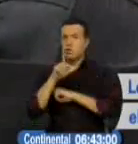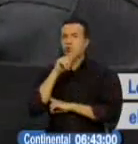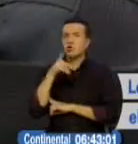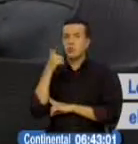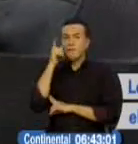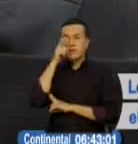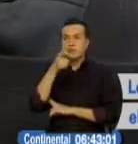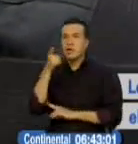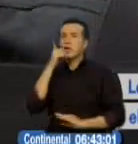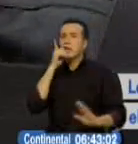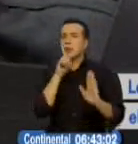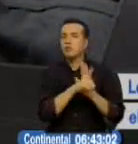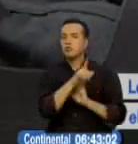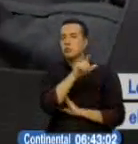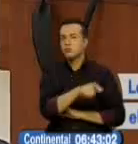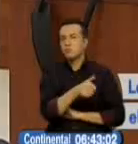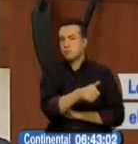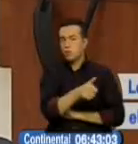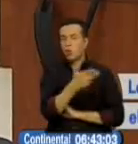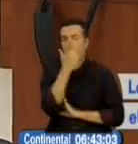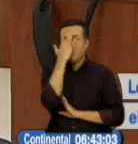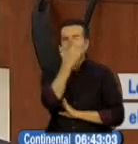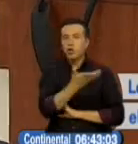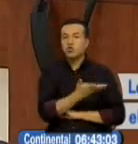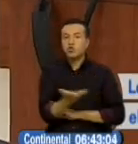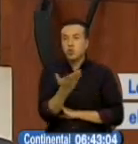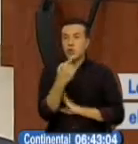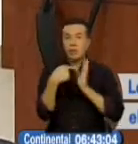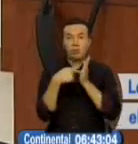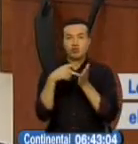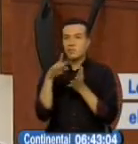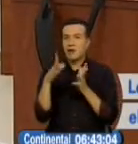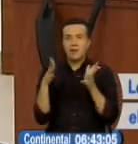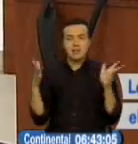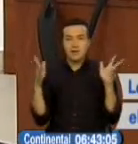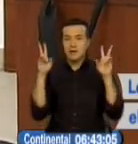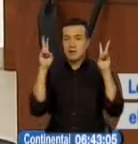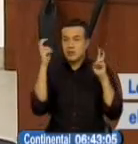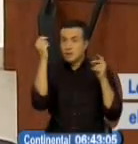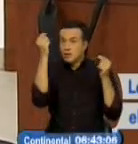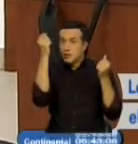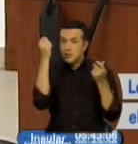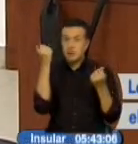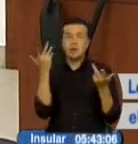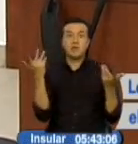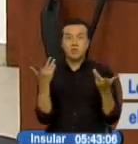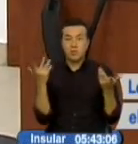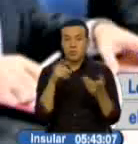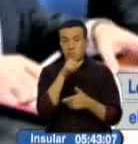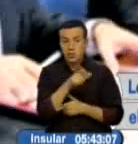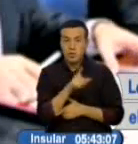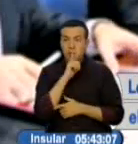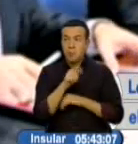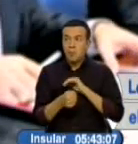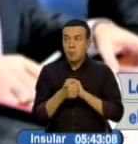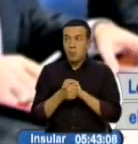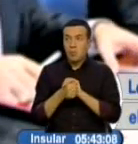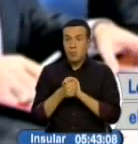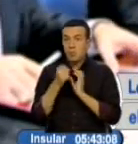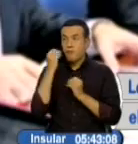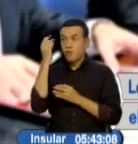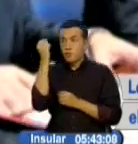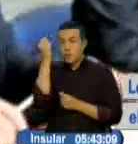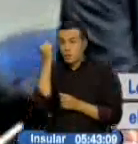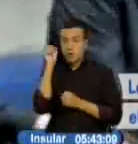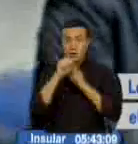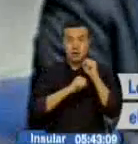acusatorio de la Fiscalía por el presunto delito de defraudación tributaria debido a la presunta omisión del procesado al no declarar los